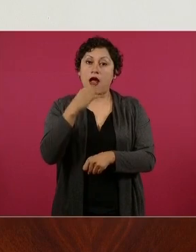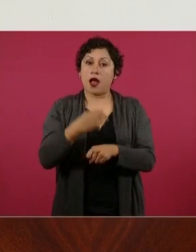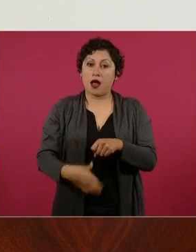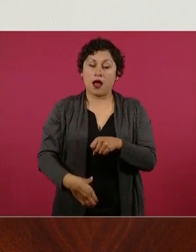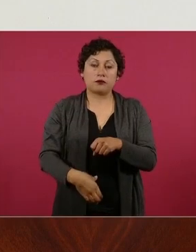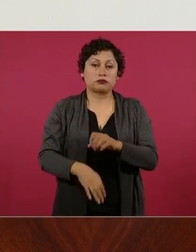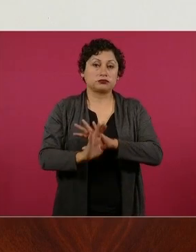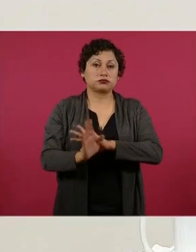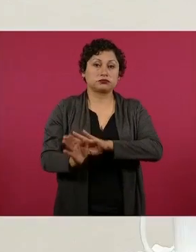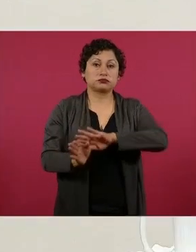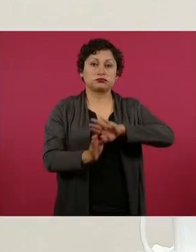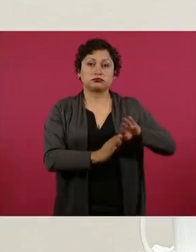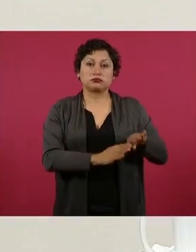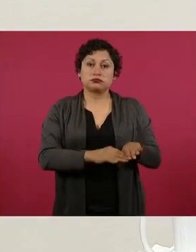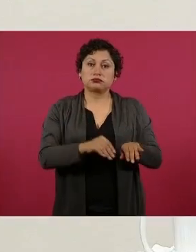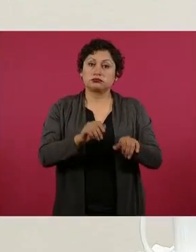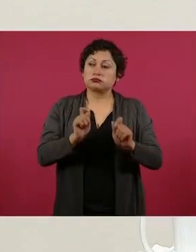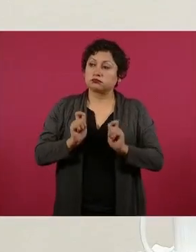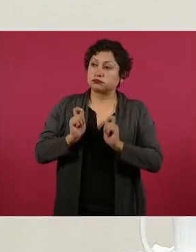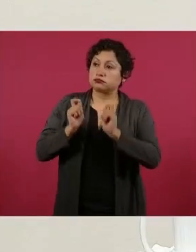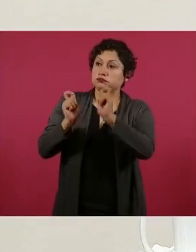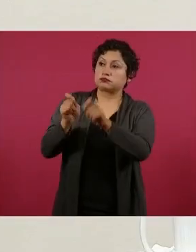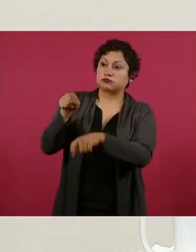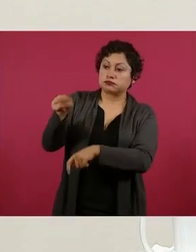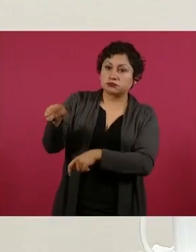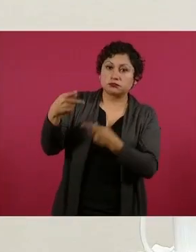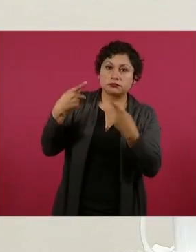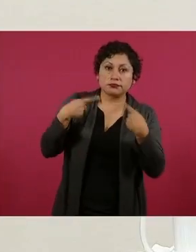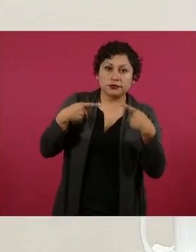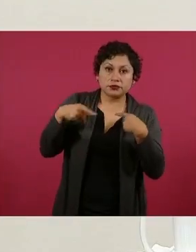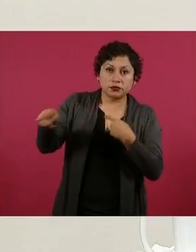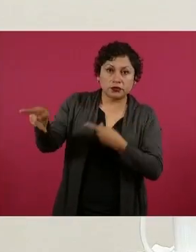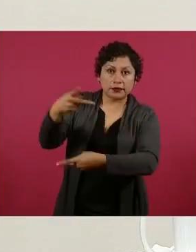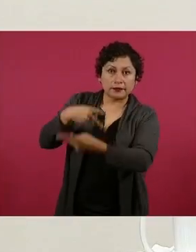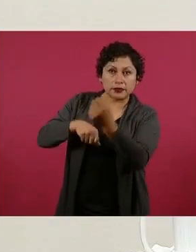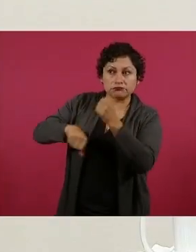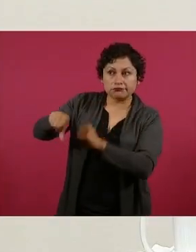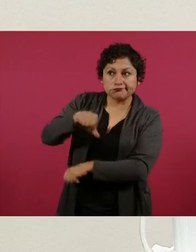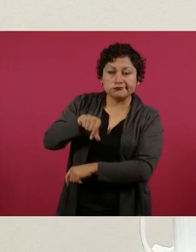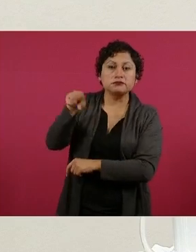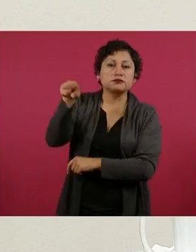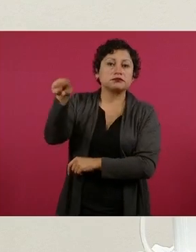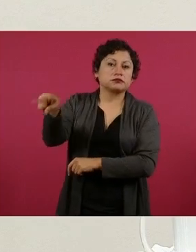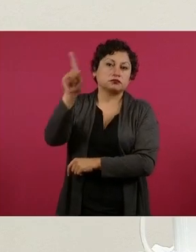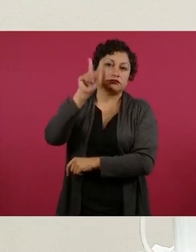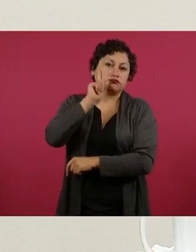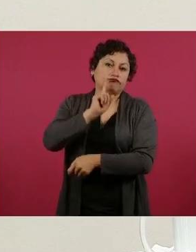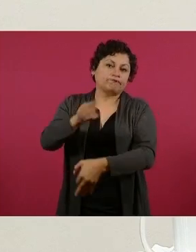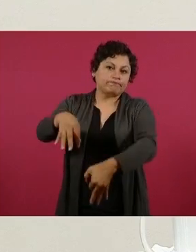con convicciones, con principios, honesta, y estoy seguro que le va a dar continuidad